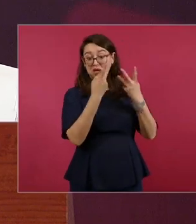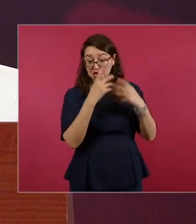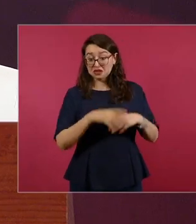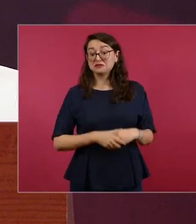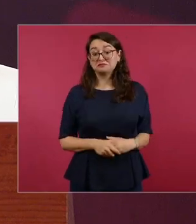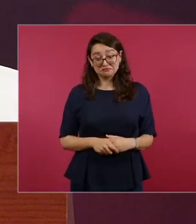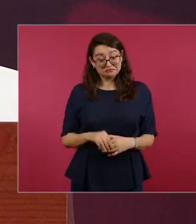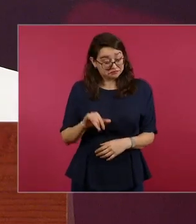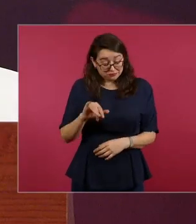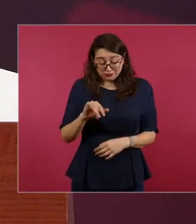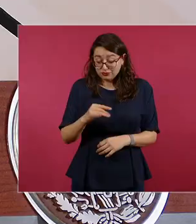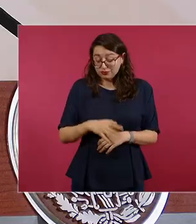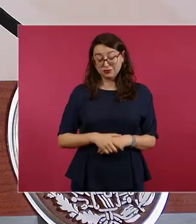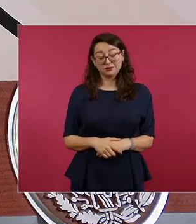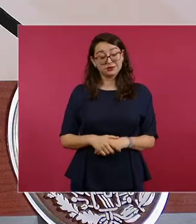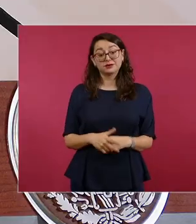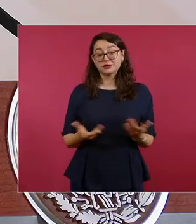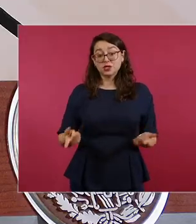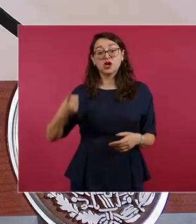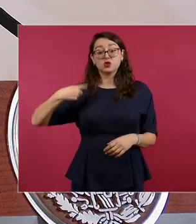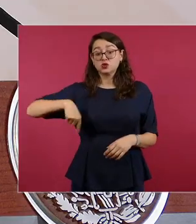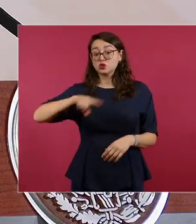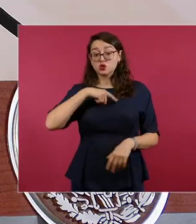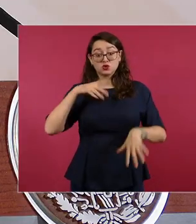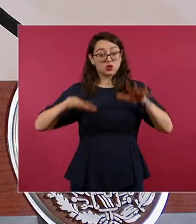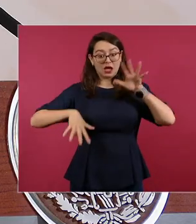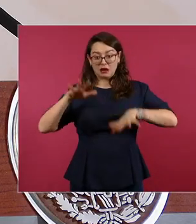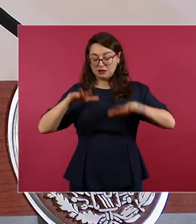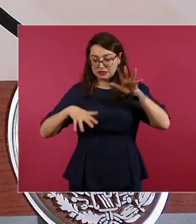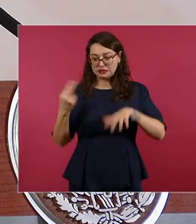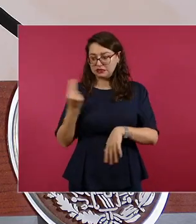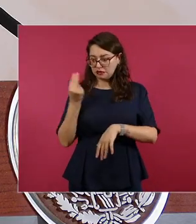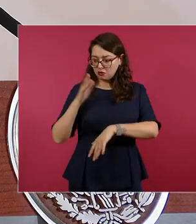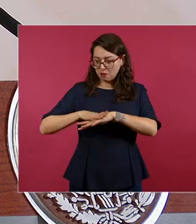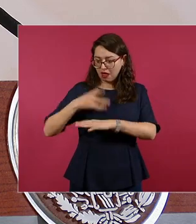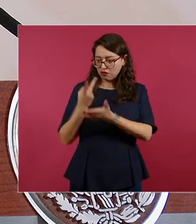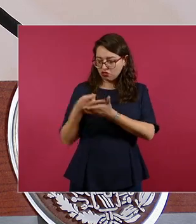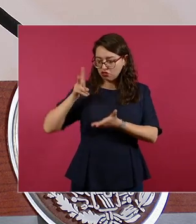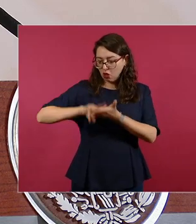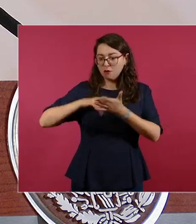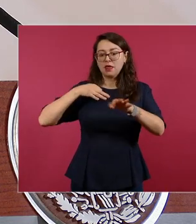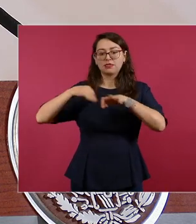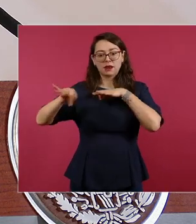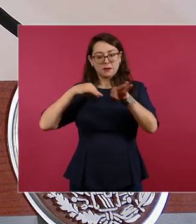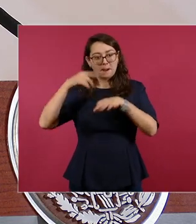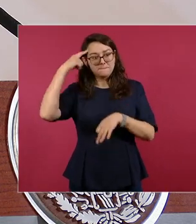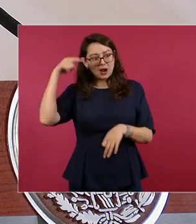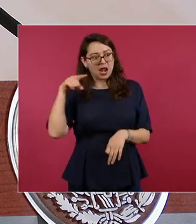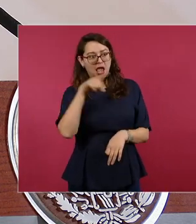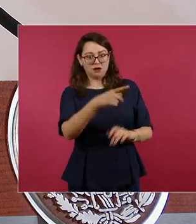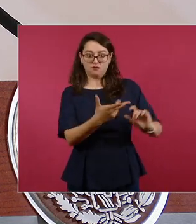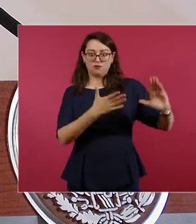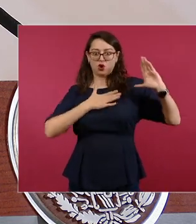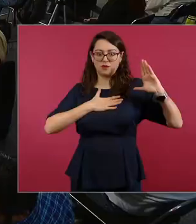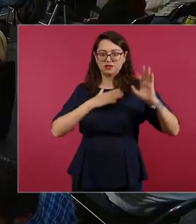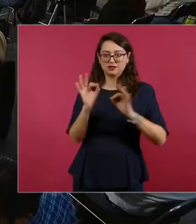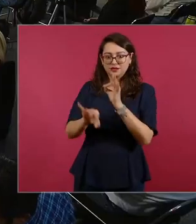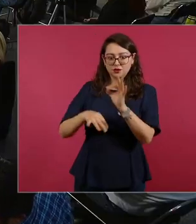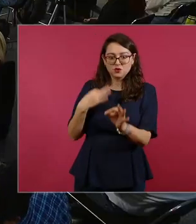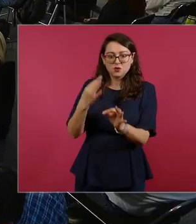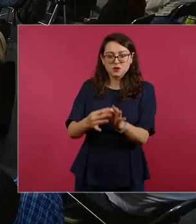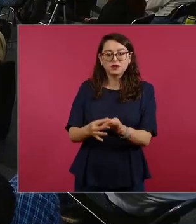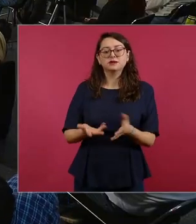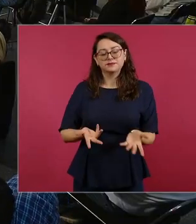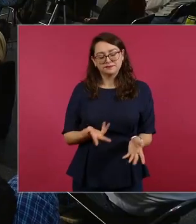no cumplimos o que no estamos haciendo lo suficiente para que pueda cumplir ese compromiso y la otra